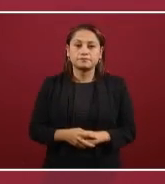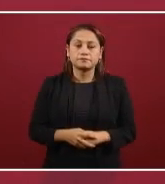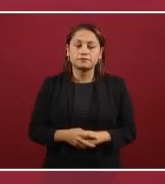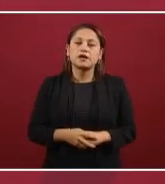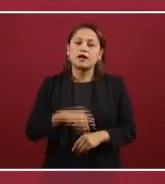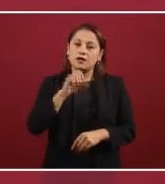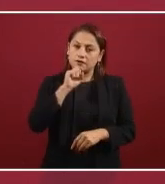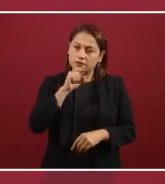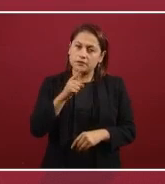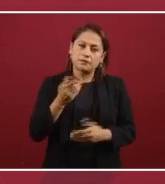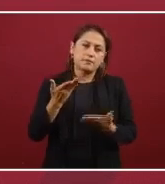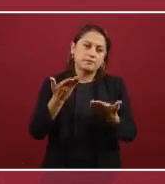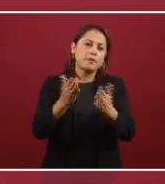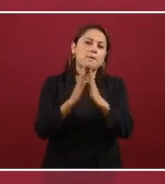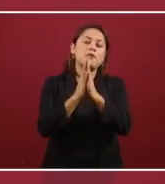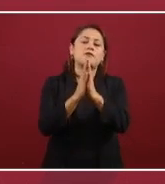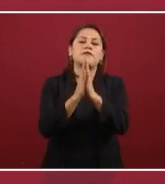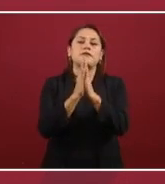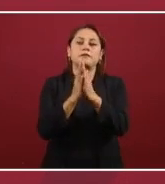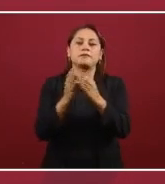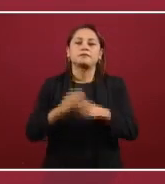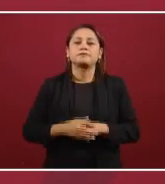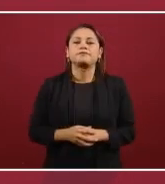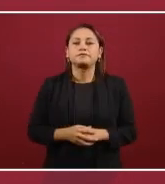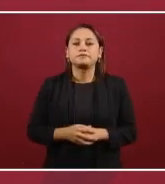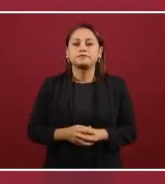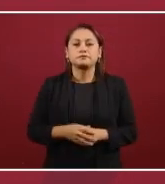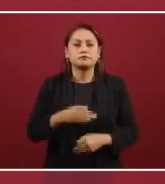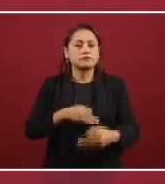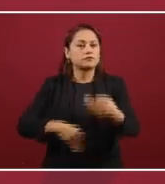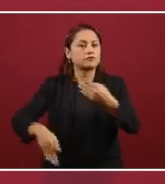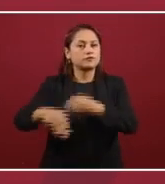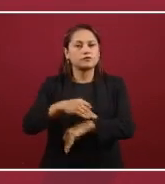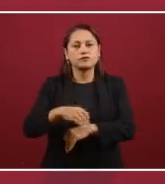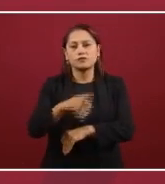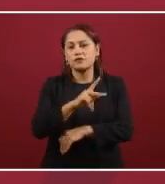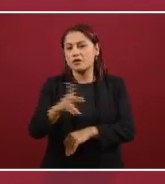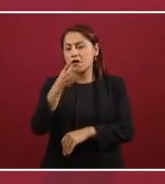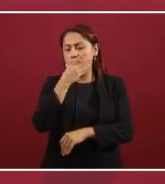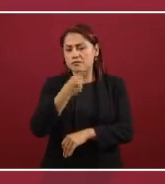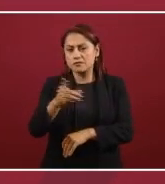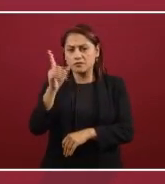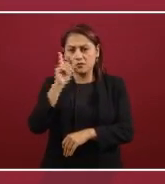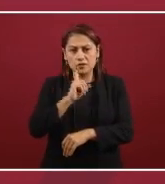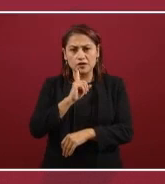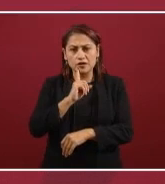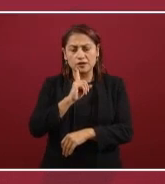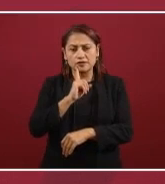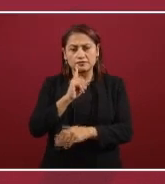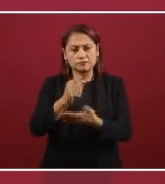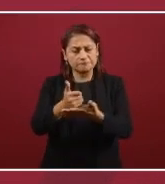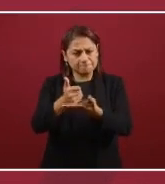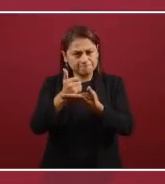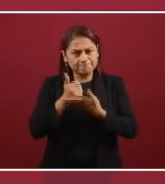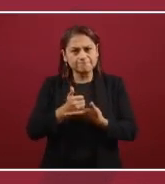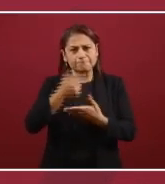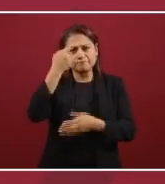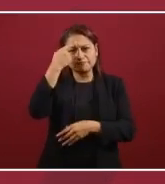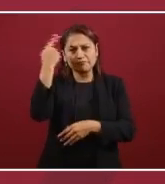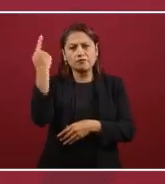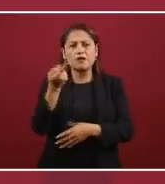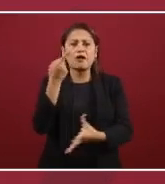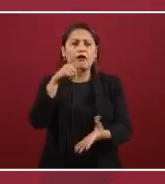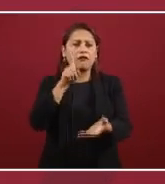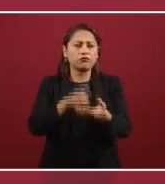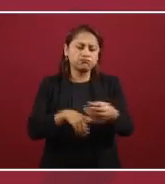la colaboración también de todas, de todos, para orientar para